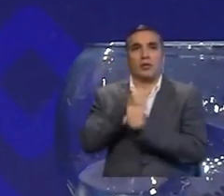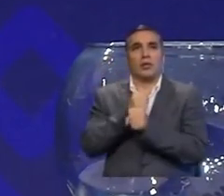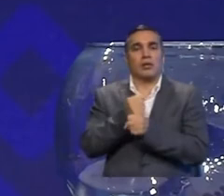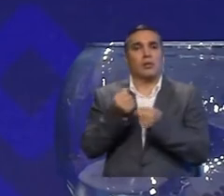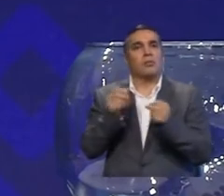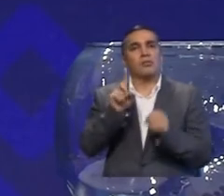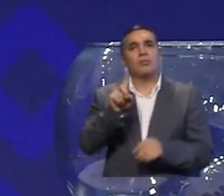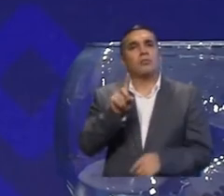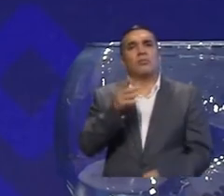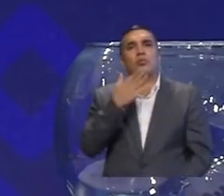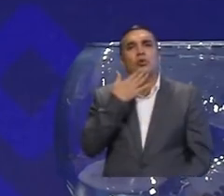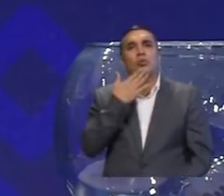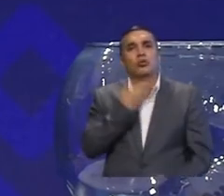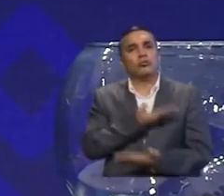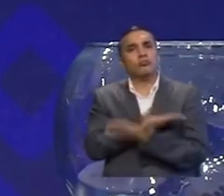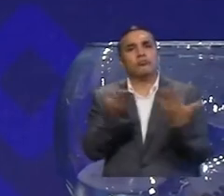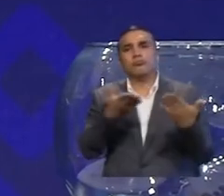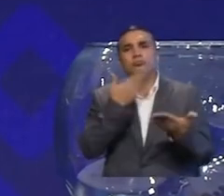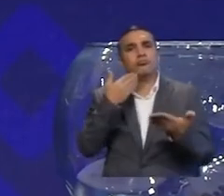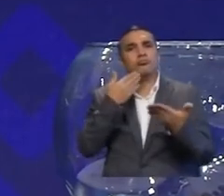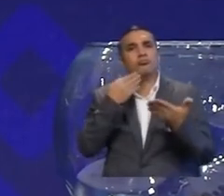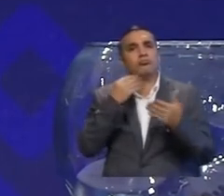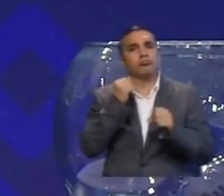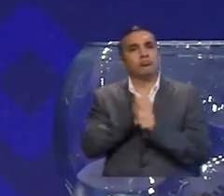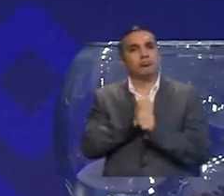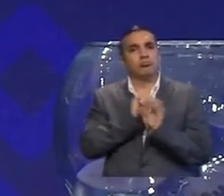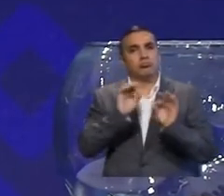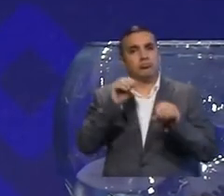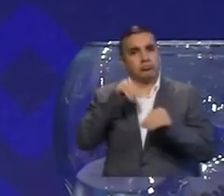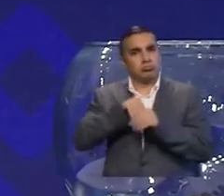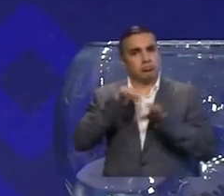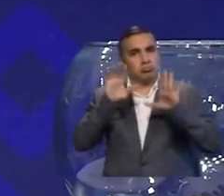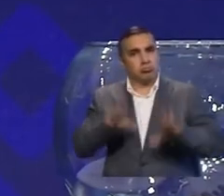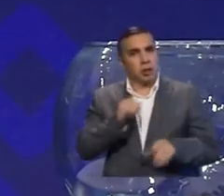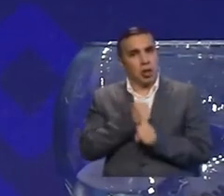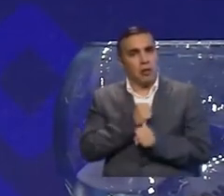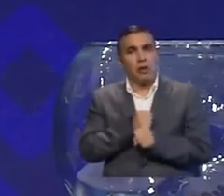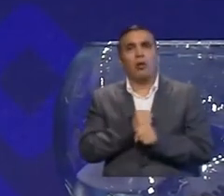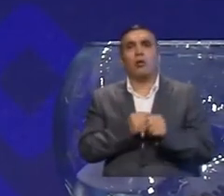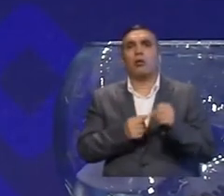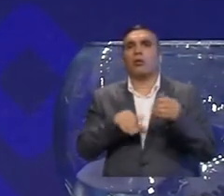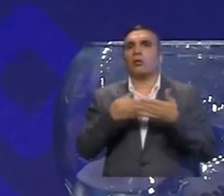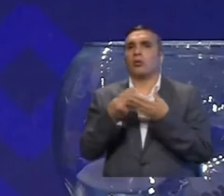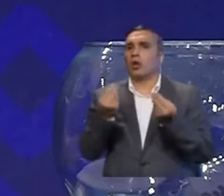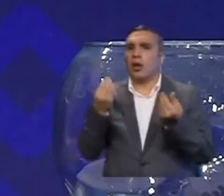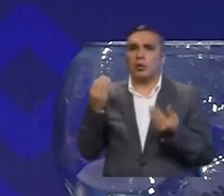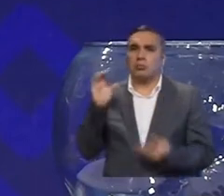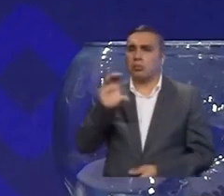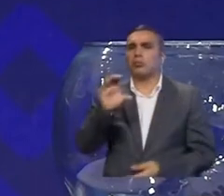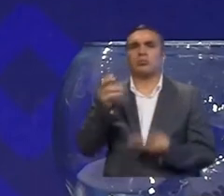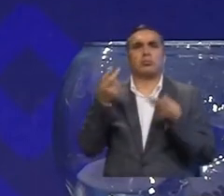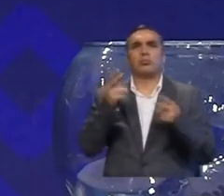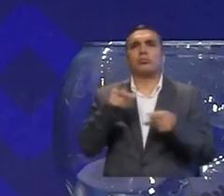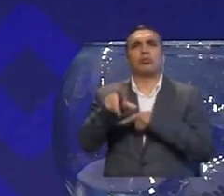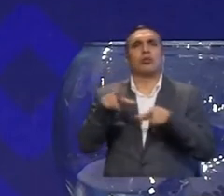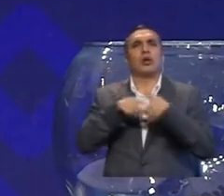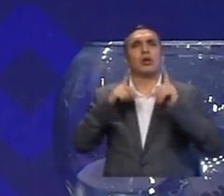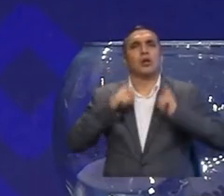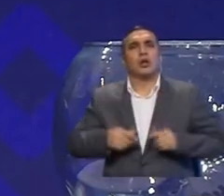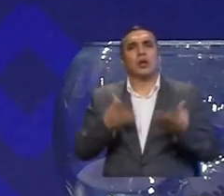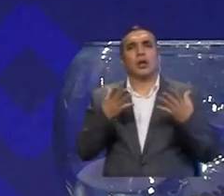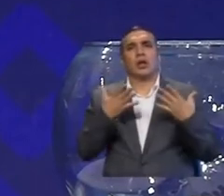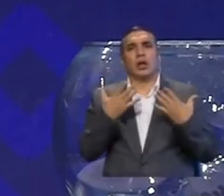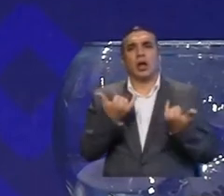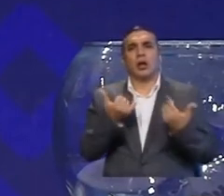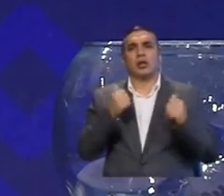pandemia, ¿cómo otorgarles un mejor estatus, estabilidad laboral, infraestructura, recursos y también al sector sanitario que está deprimido